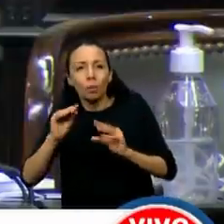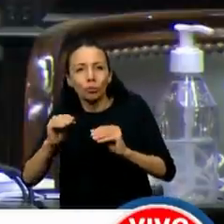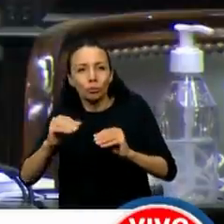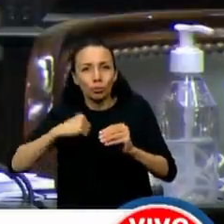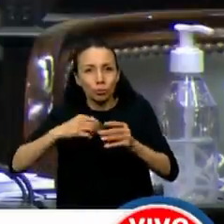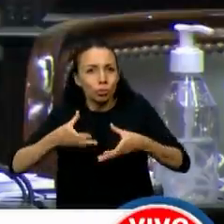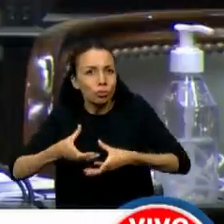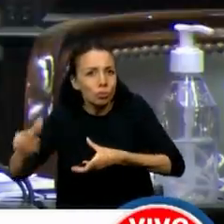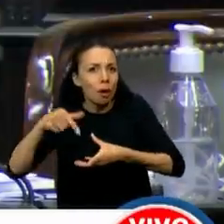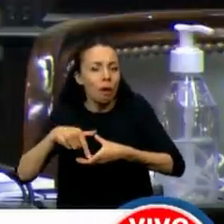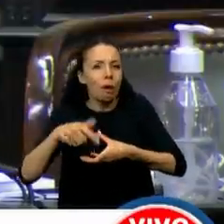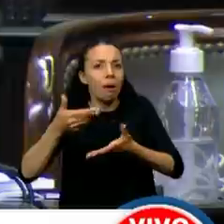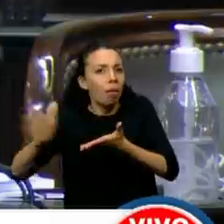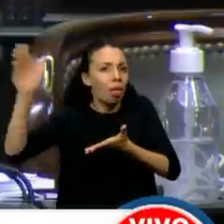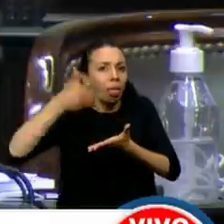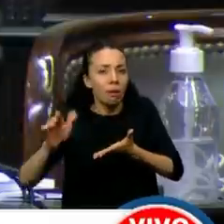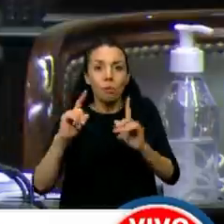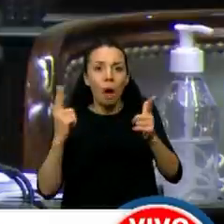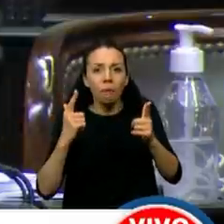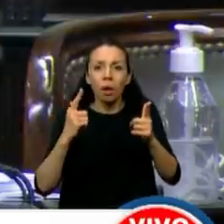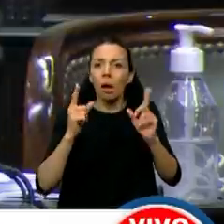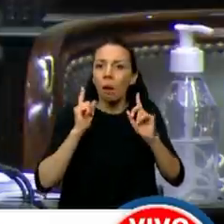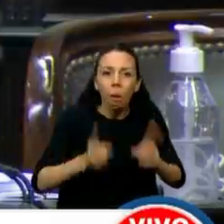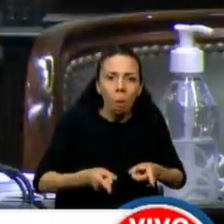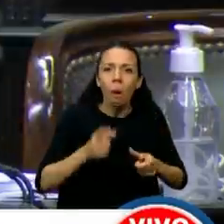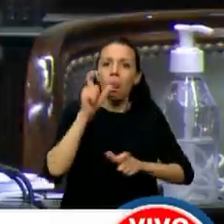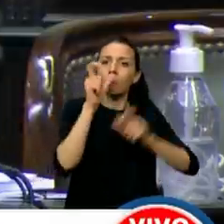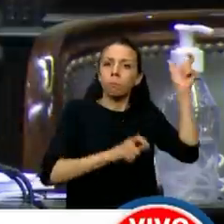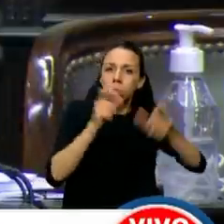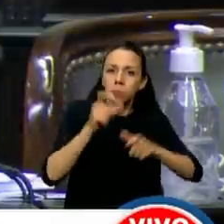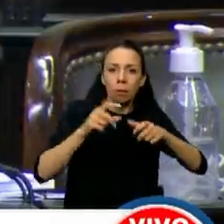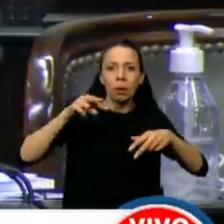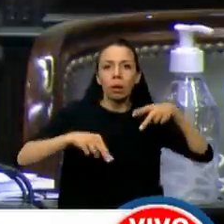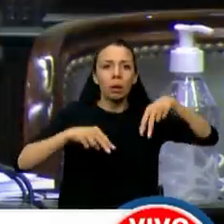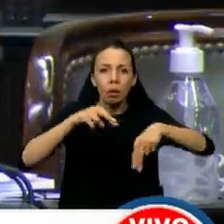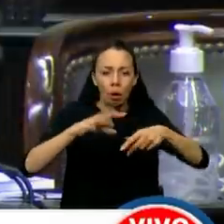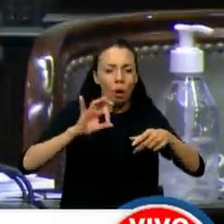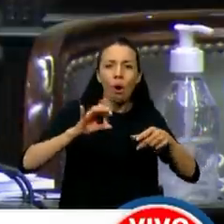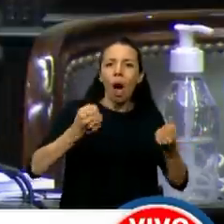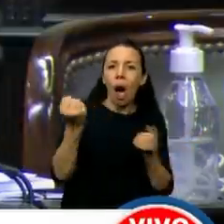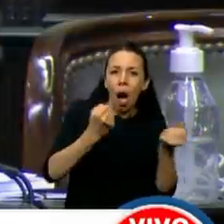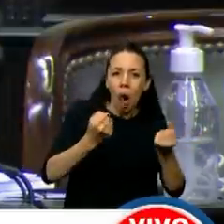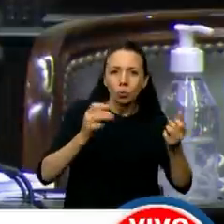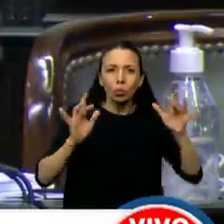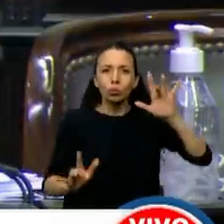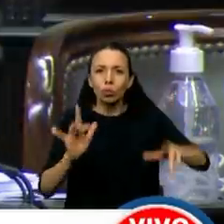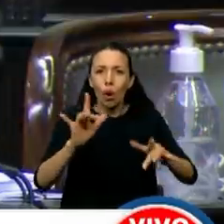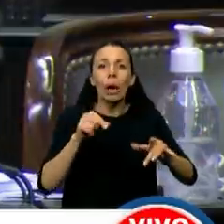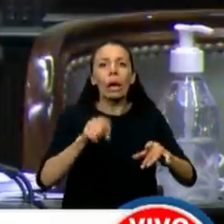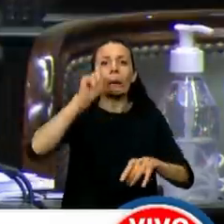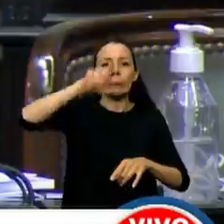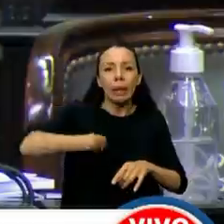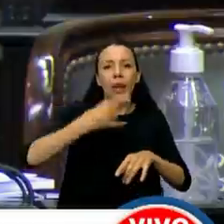mucho tiempo pisando esa agua servida que llevábamos en los pies a la rueda de nuestros vehículos y que generó en su momento una epidemia de hepatitis